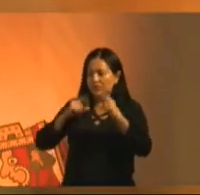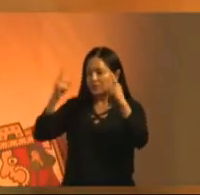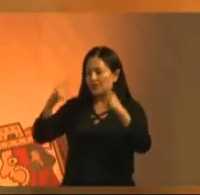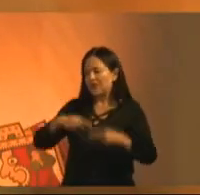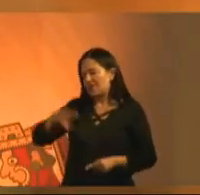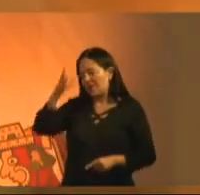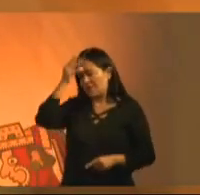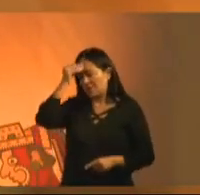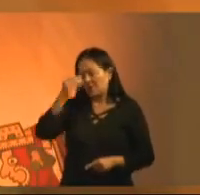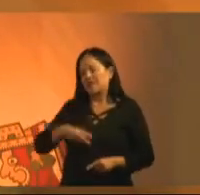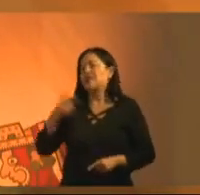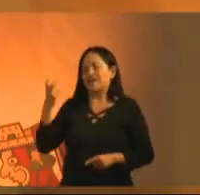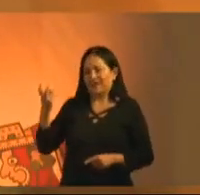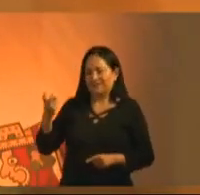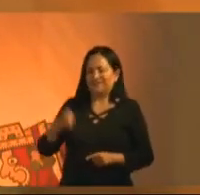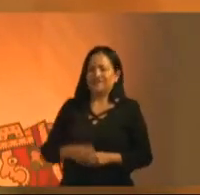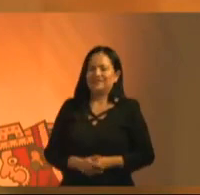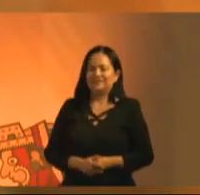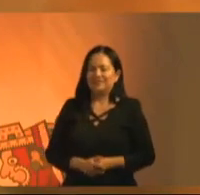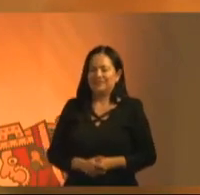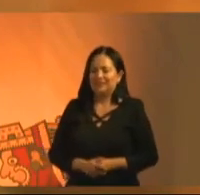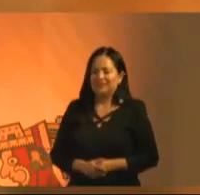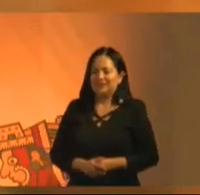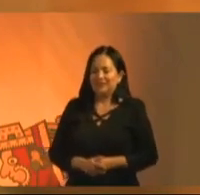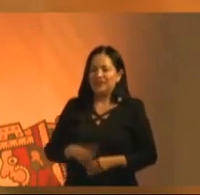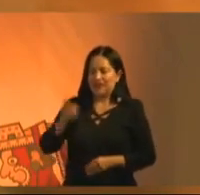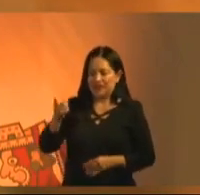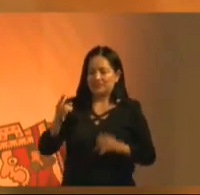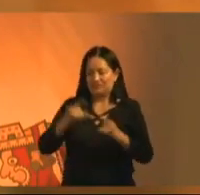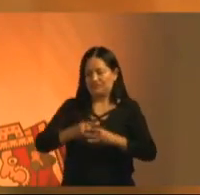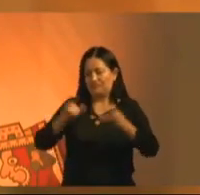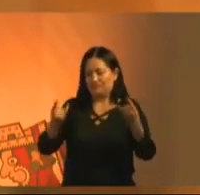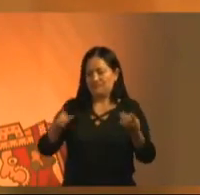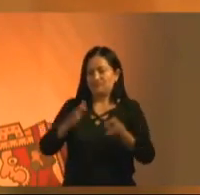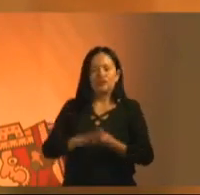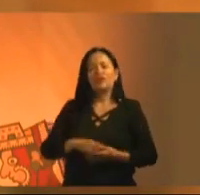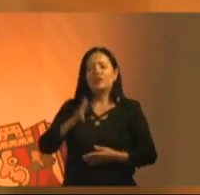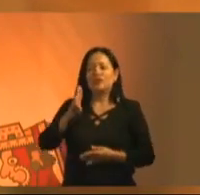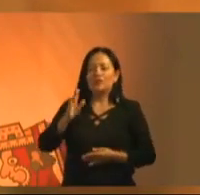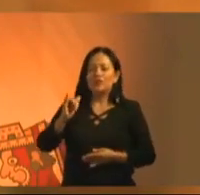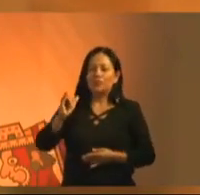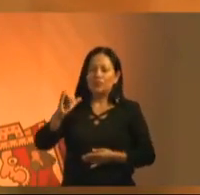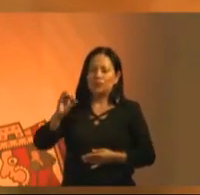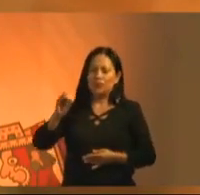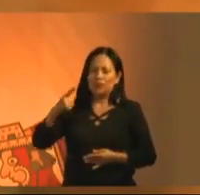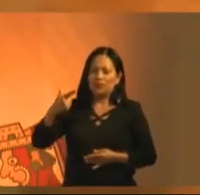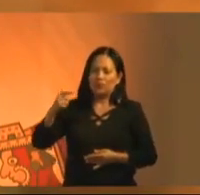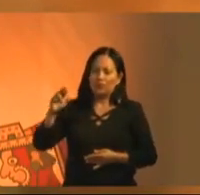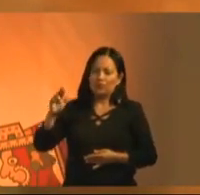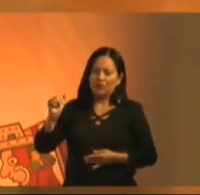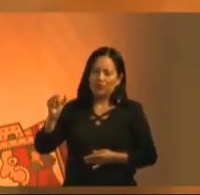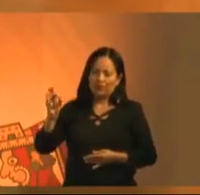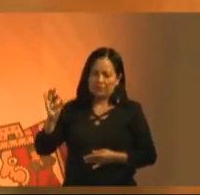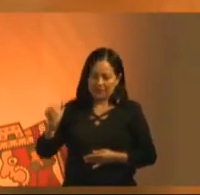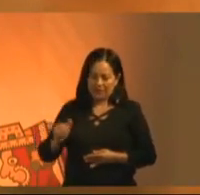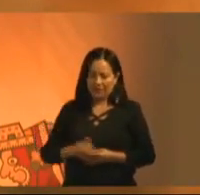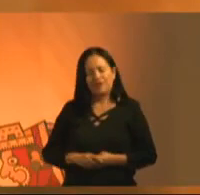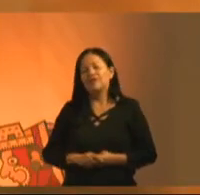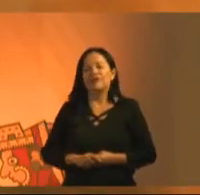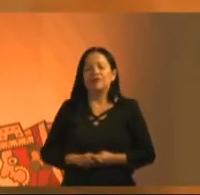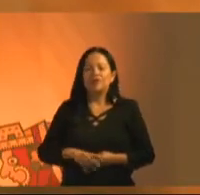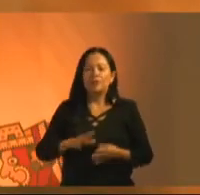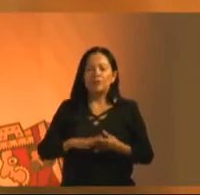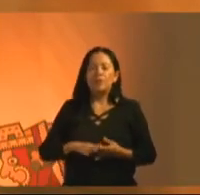el que protagoniza esta esta biografía él felipe carrillo puerto y la revolución maya de yucatán